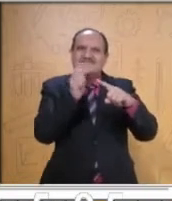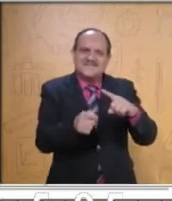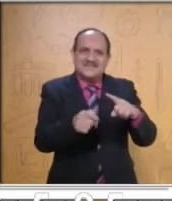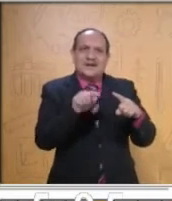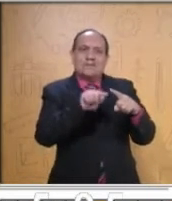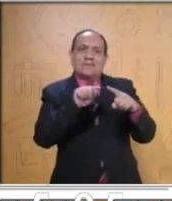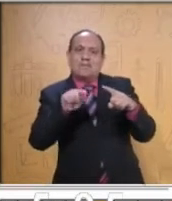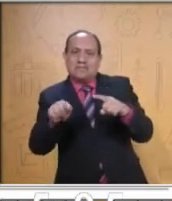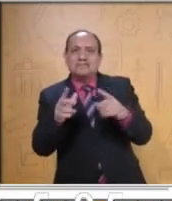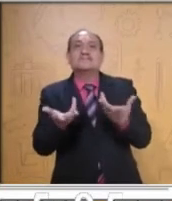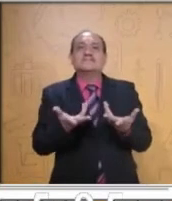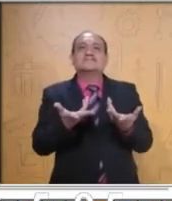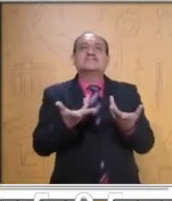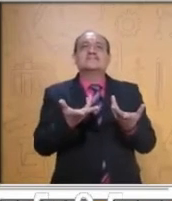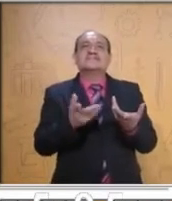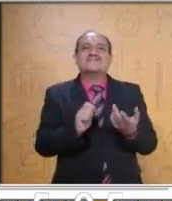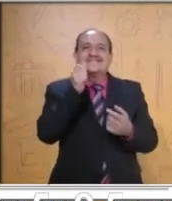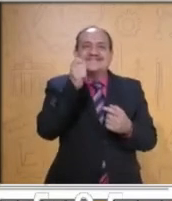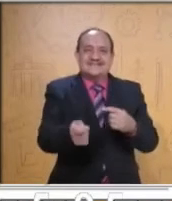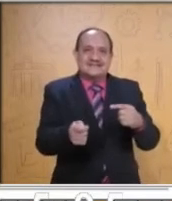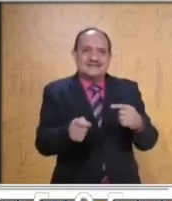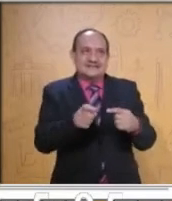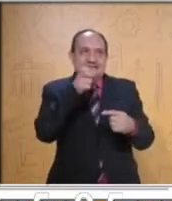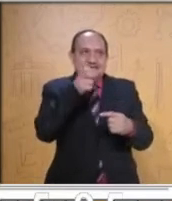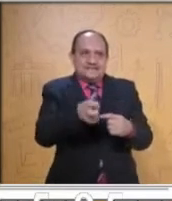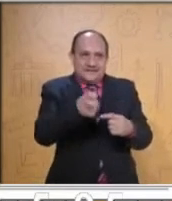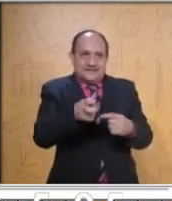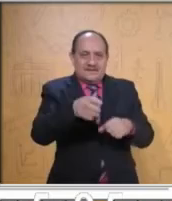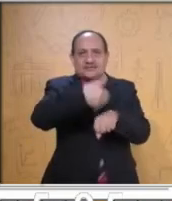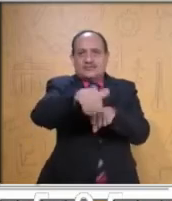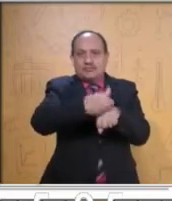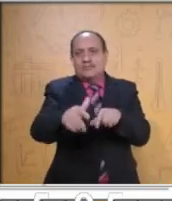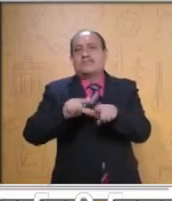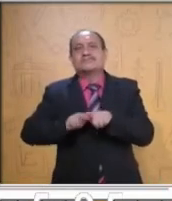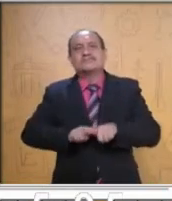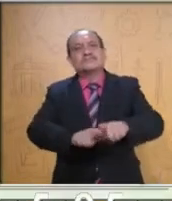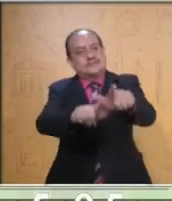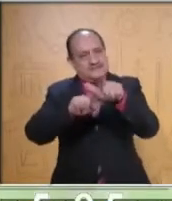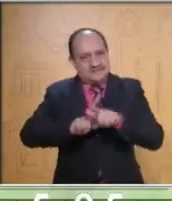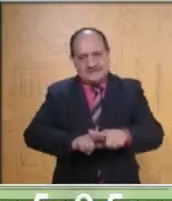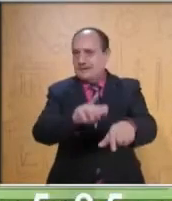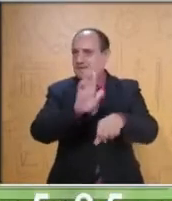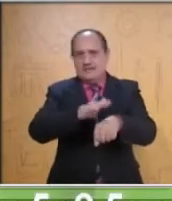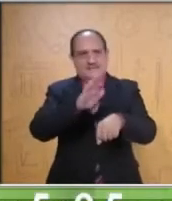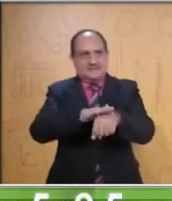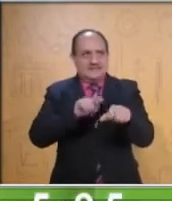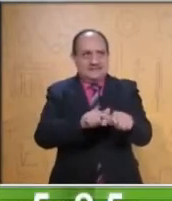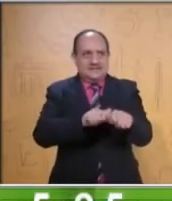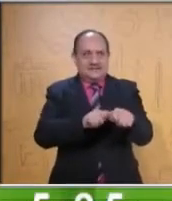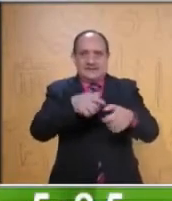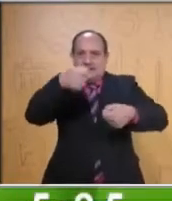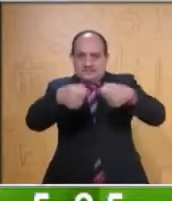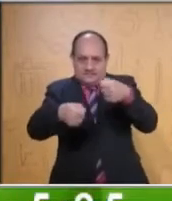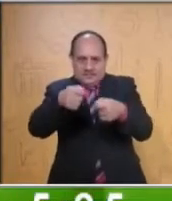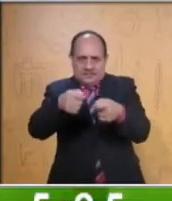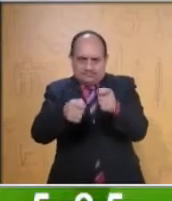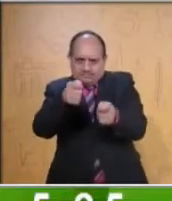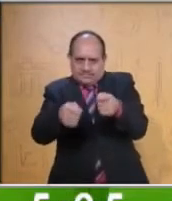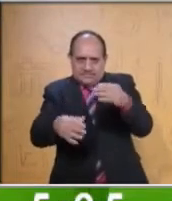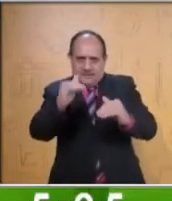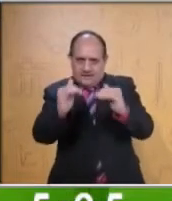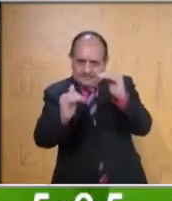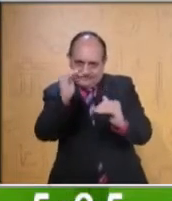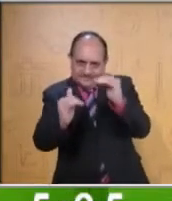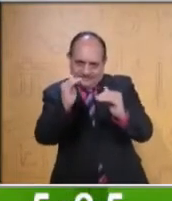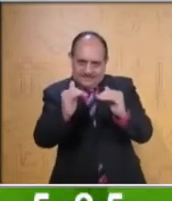¿Qué significan esos puntos suspensivos? Significan que estos datos continúan. y yo voy a tener media aritmética es igual al